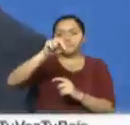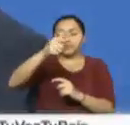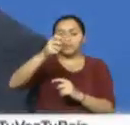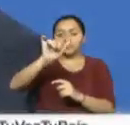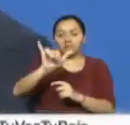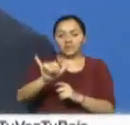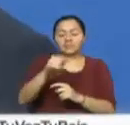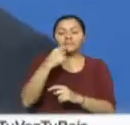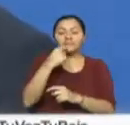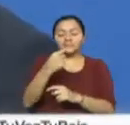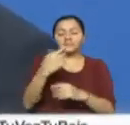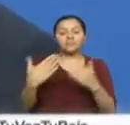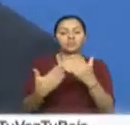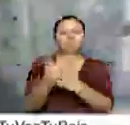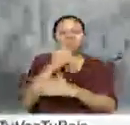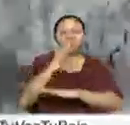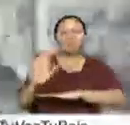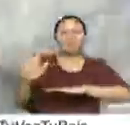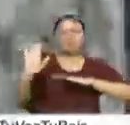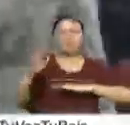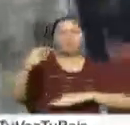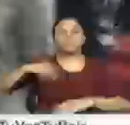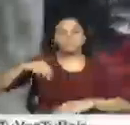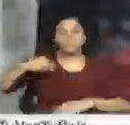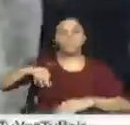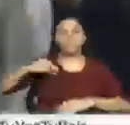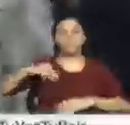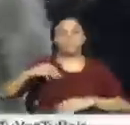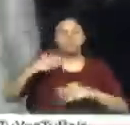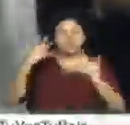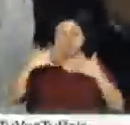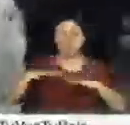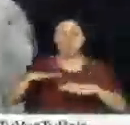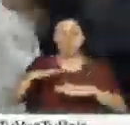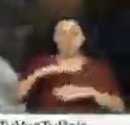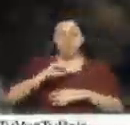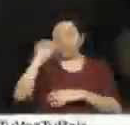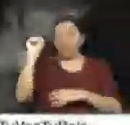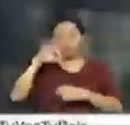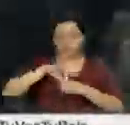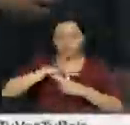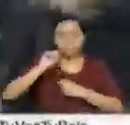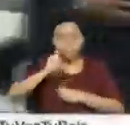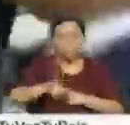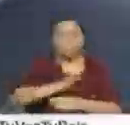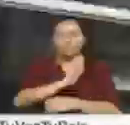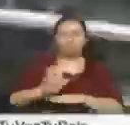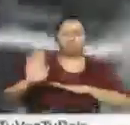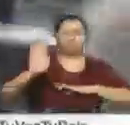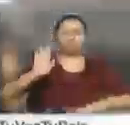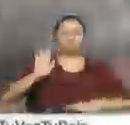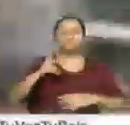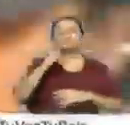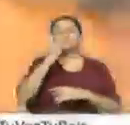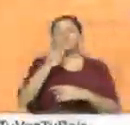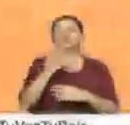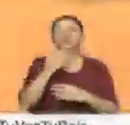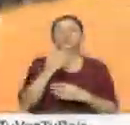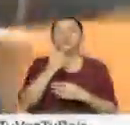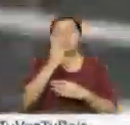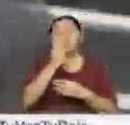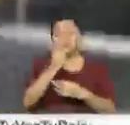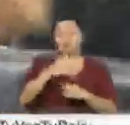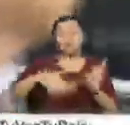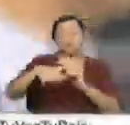Moon Jae-in al jurar en su cargo el miércoles, un día después de ganar las elecciones en su país. Con las tensiones en alza en la